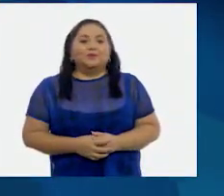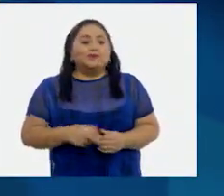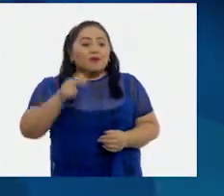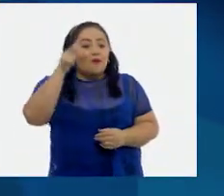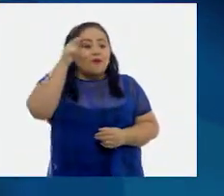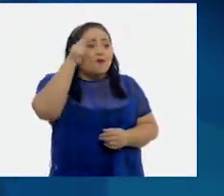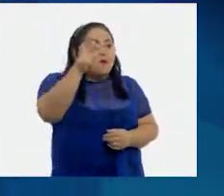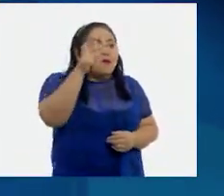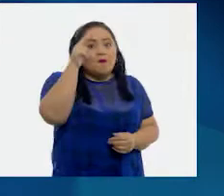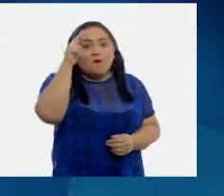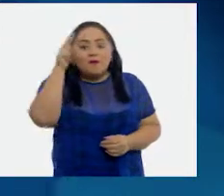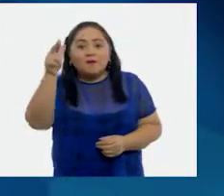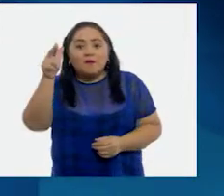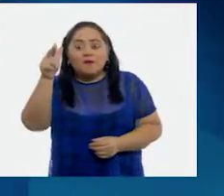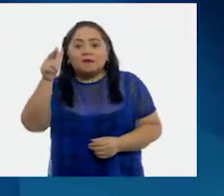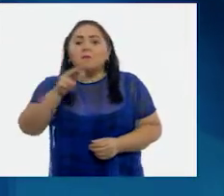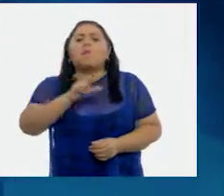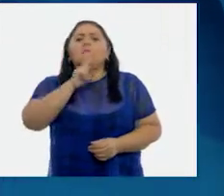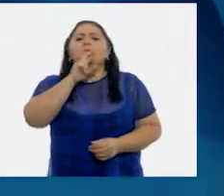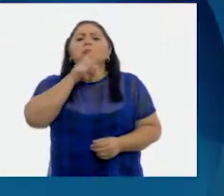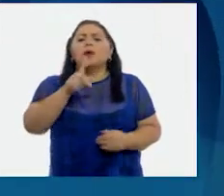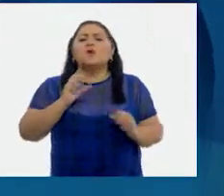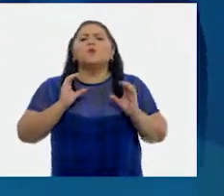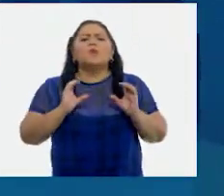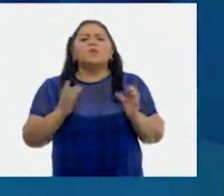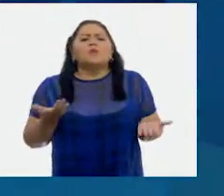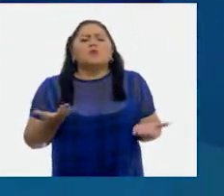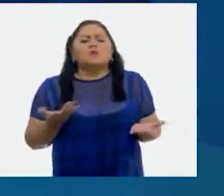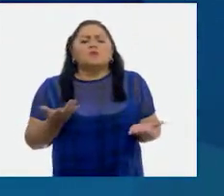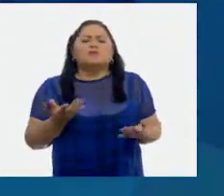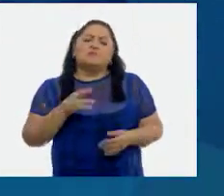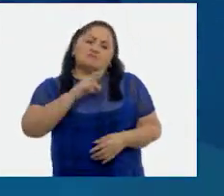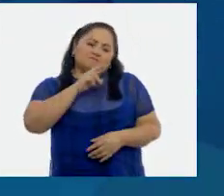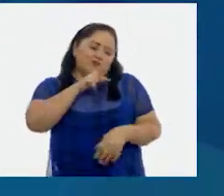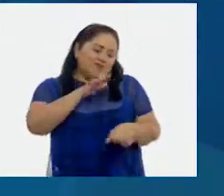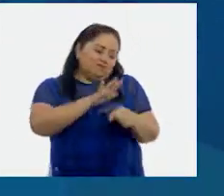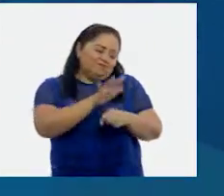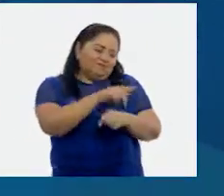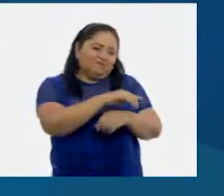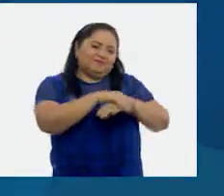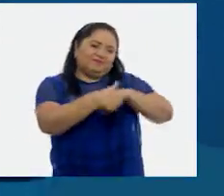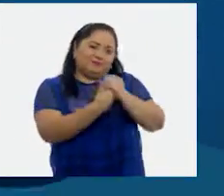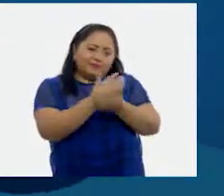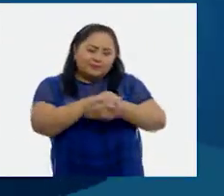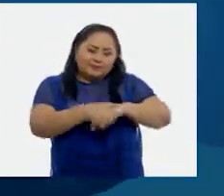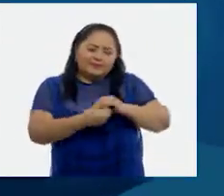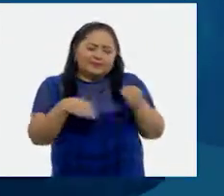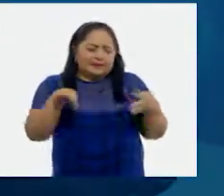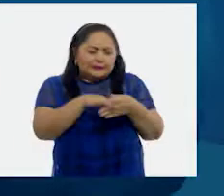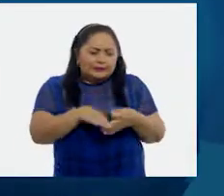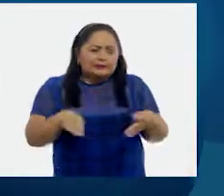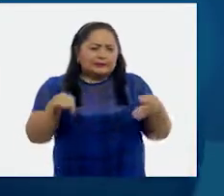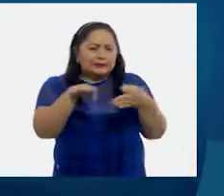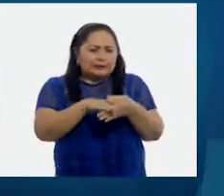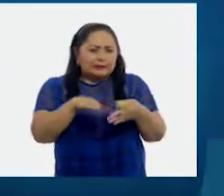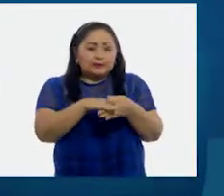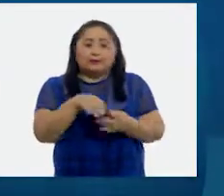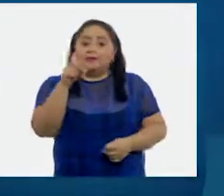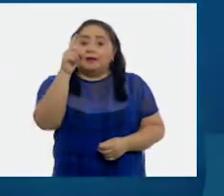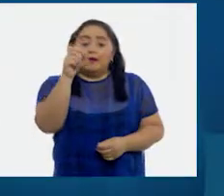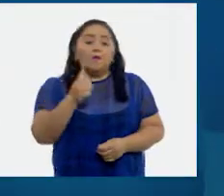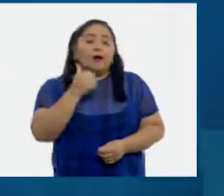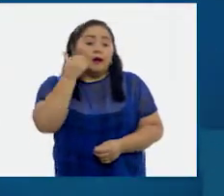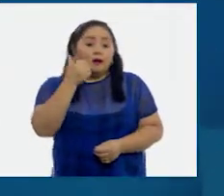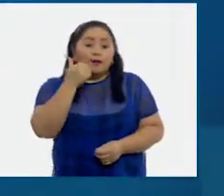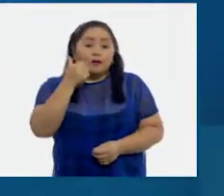¡Hola! La mejor forma de cuidarnos es lavarnos las manos frecuentemente con agua y